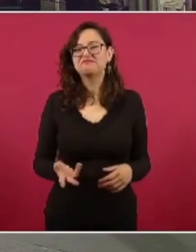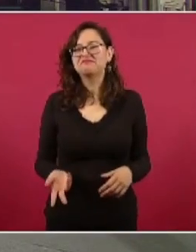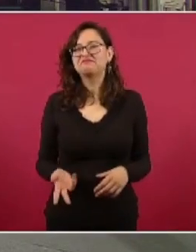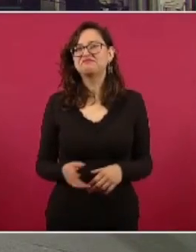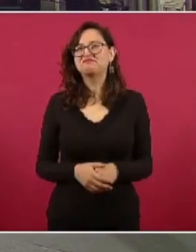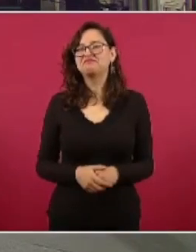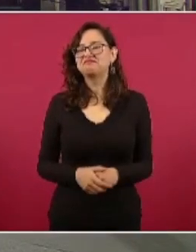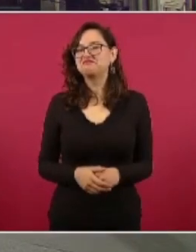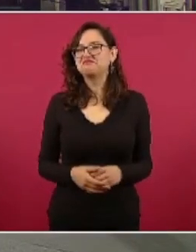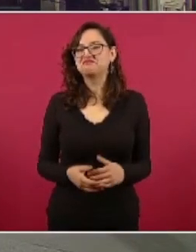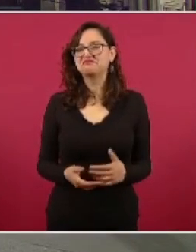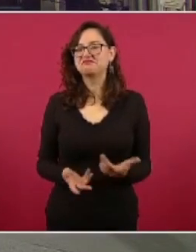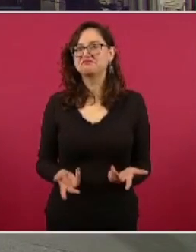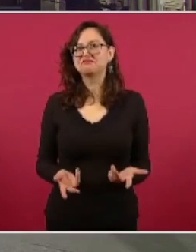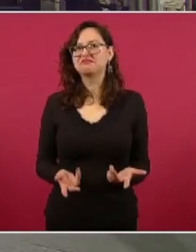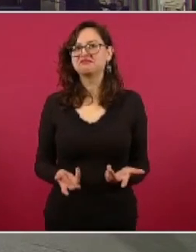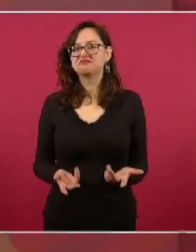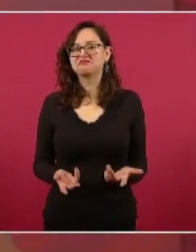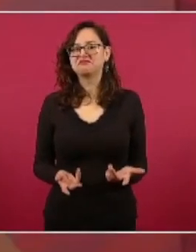para